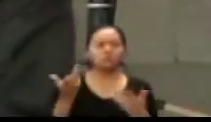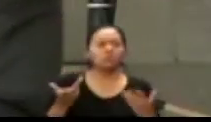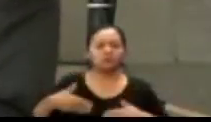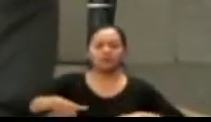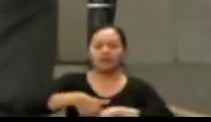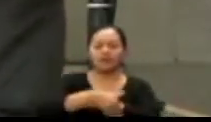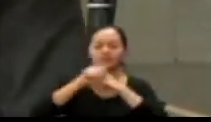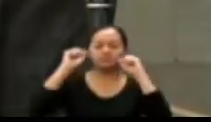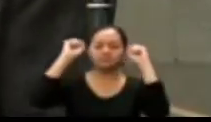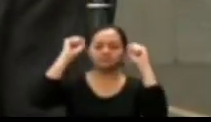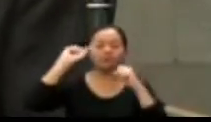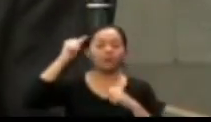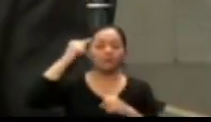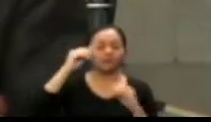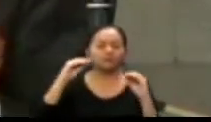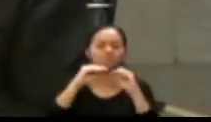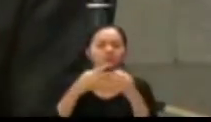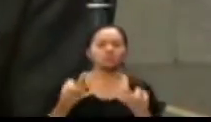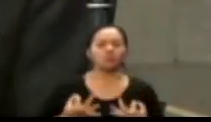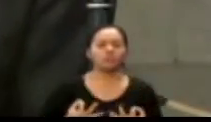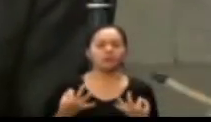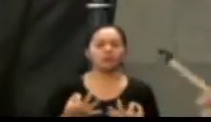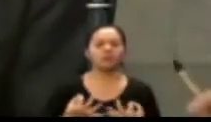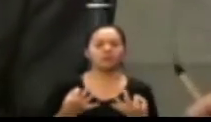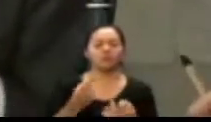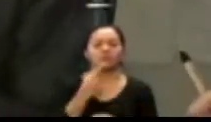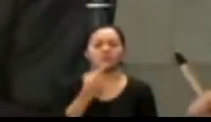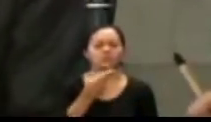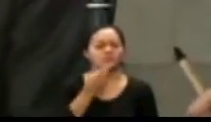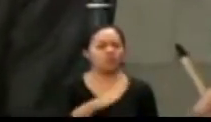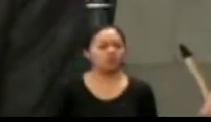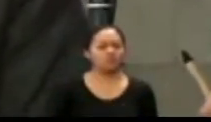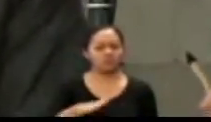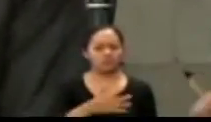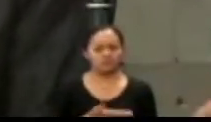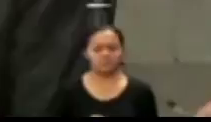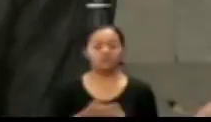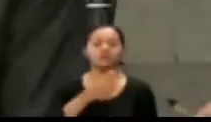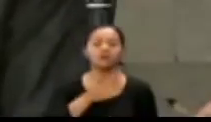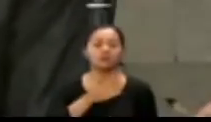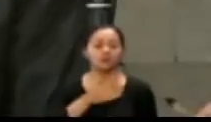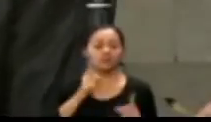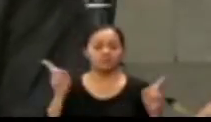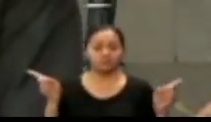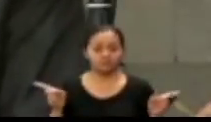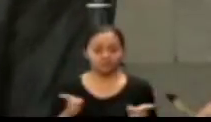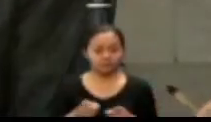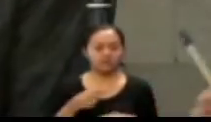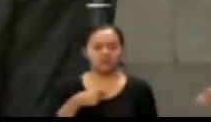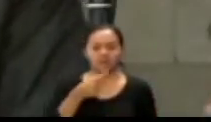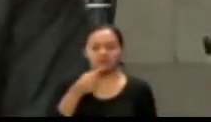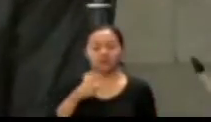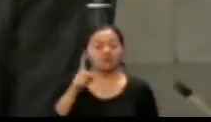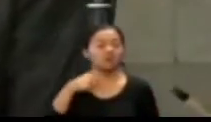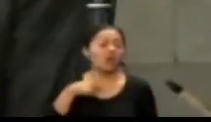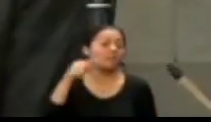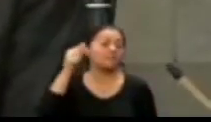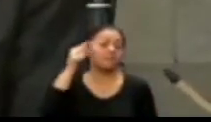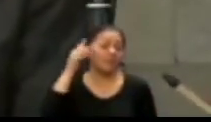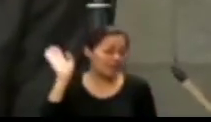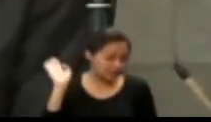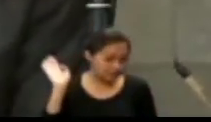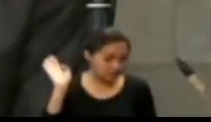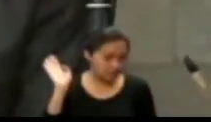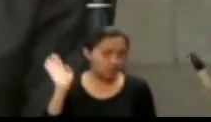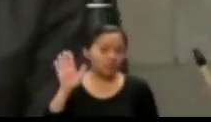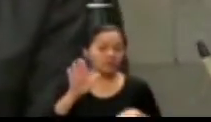es que los gobiernos tienen que cumplir lo que dicen los pueblos. Yo, y concluyo, pienso también que algún día vamos a ver a